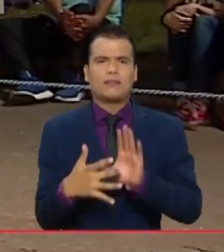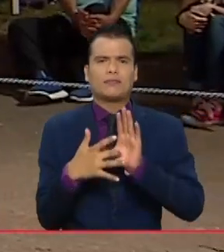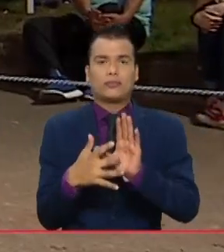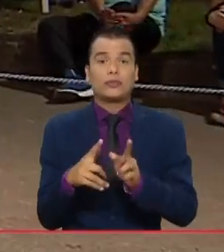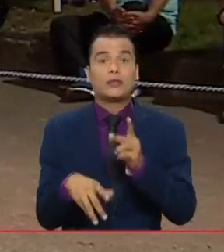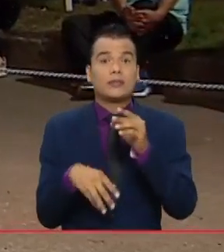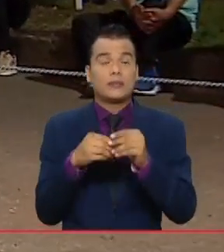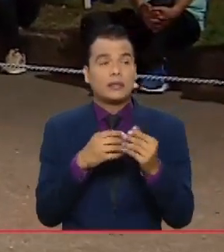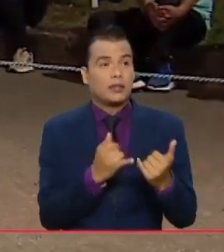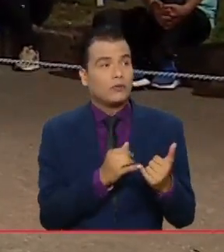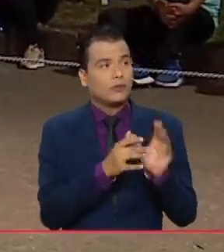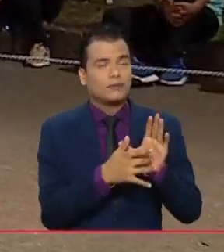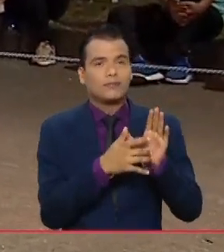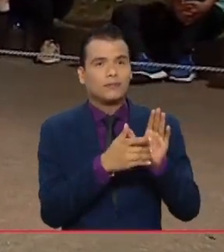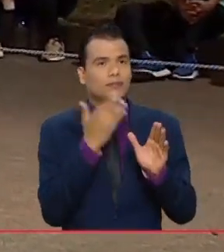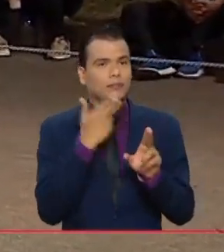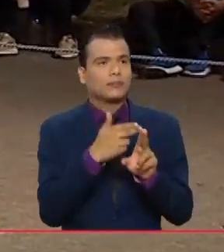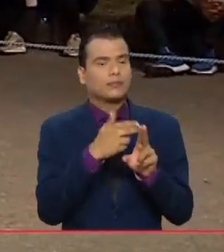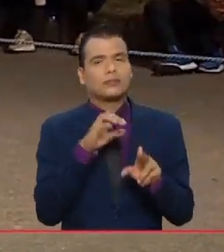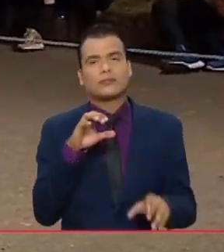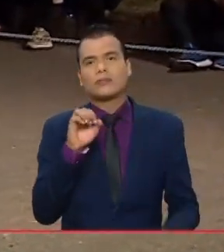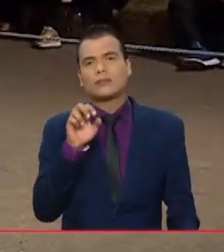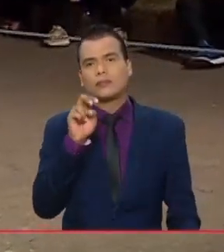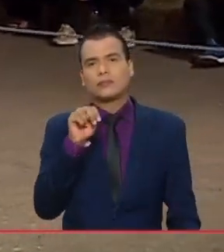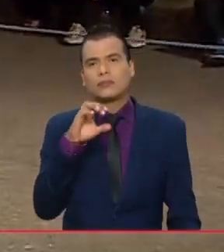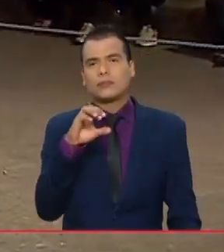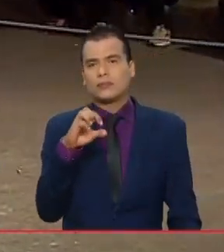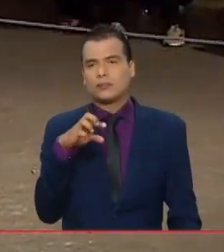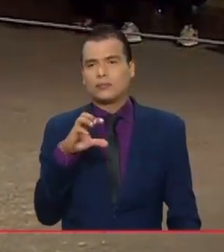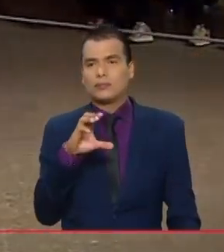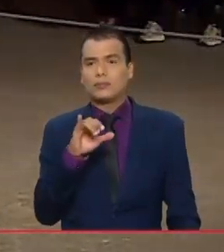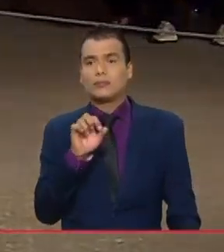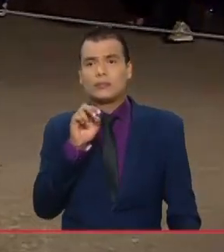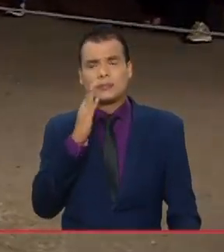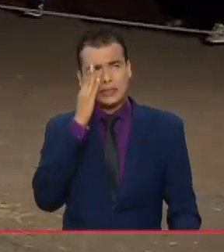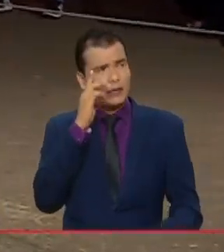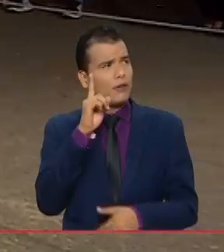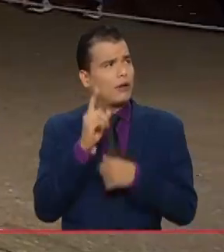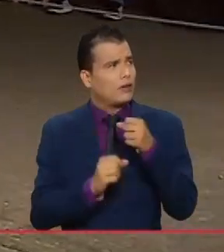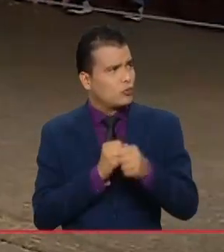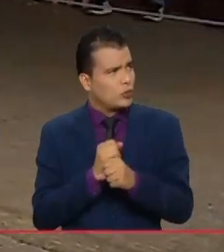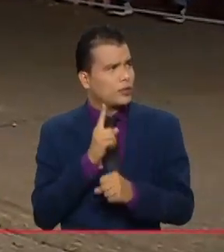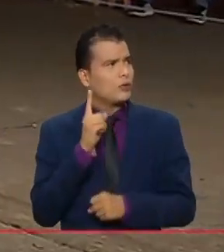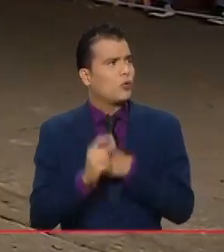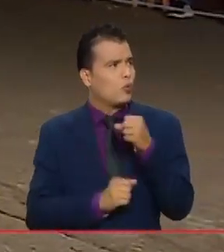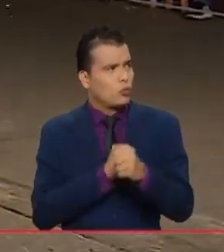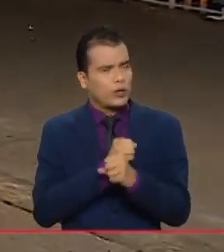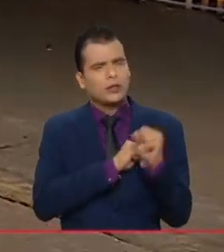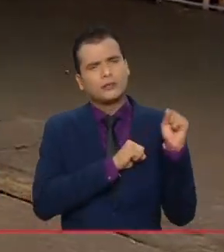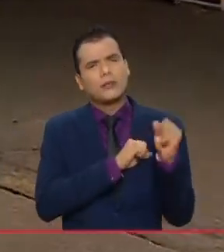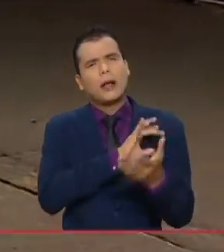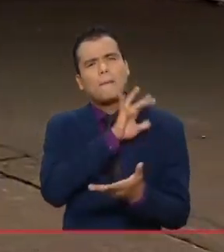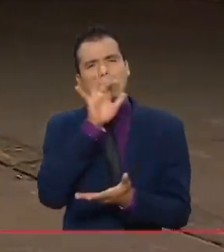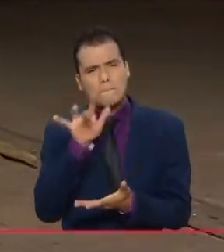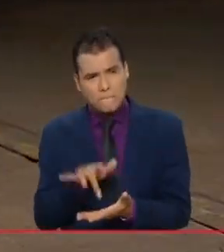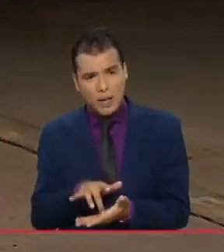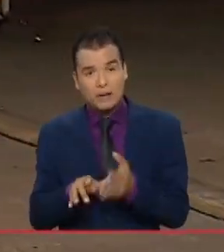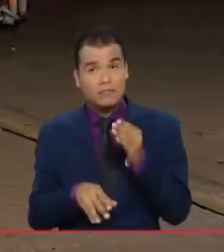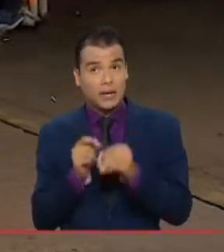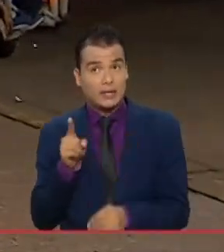también quiero saludar a la señora Concepción Solarte. Ella es una feligres que año tras año hace parte de este proceso y que además fue